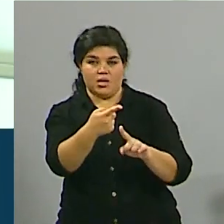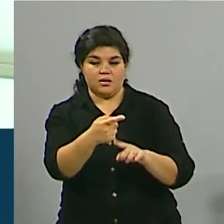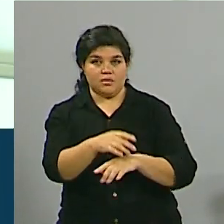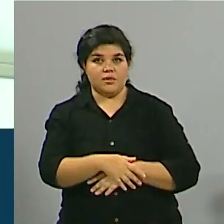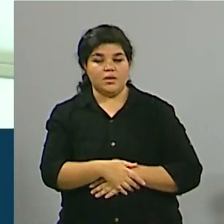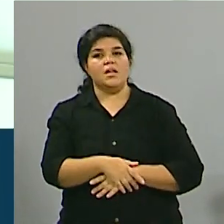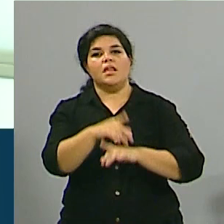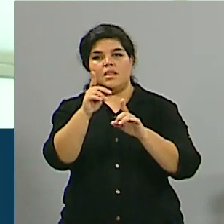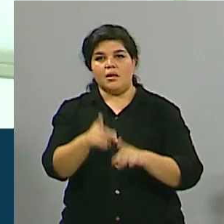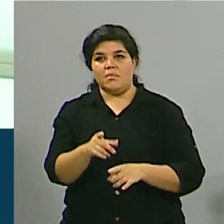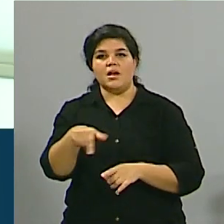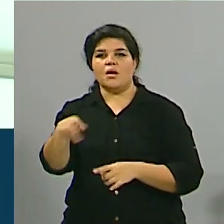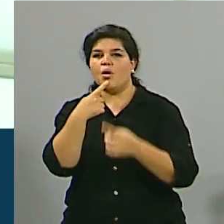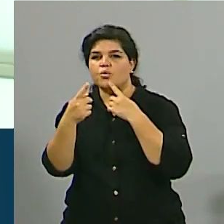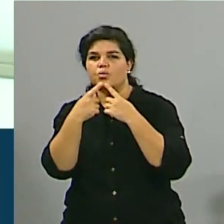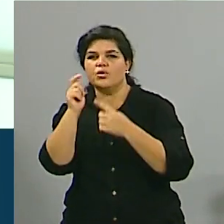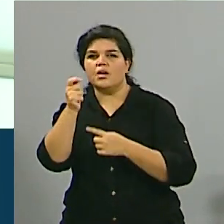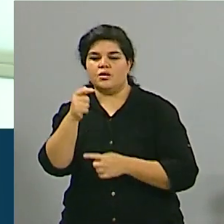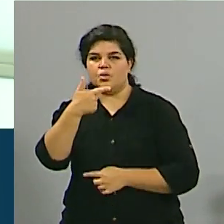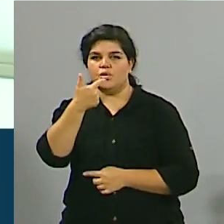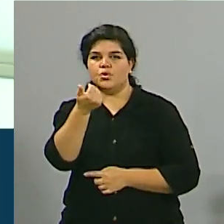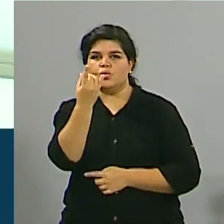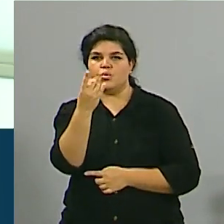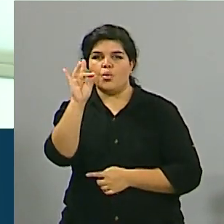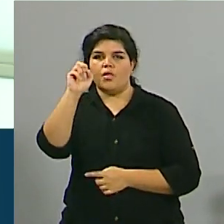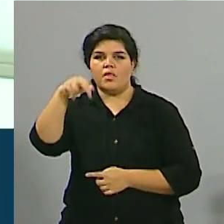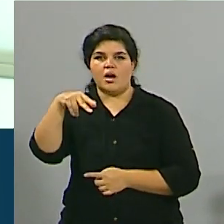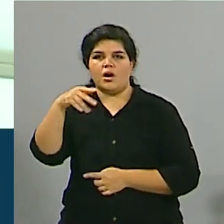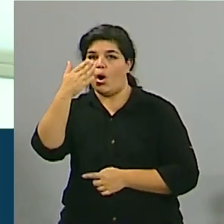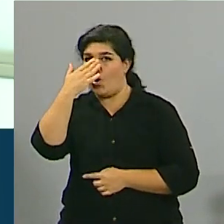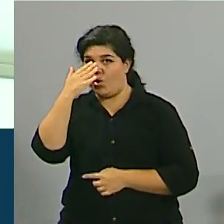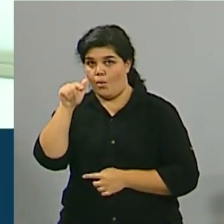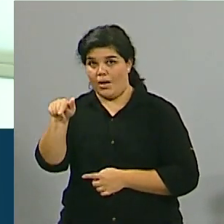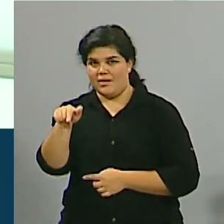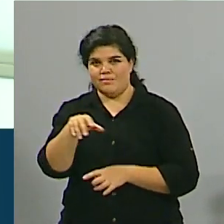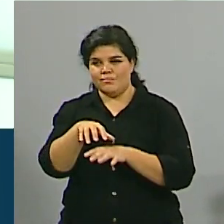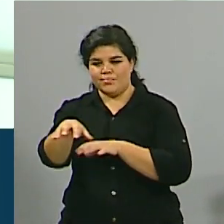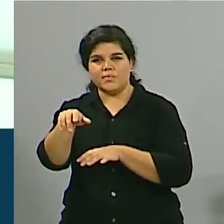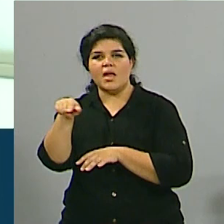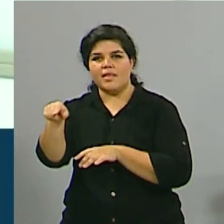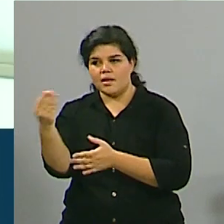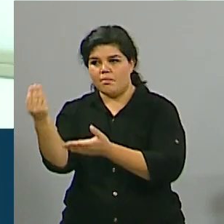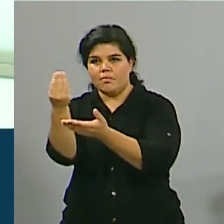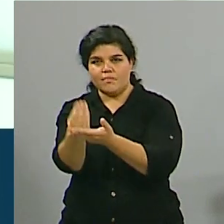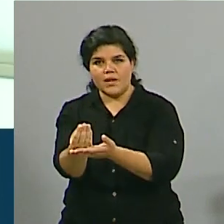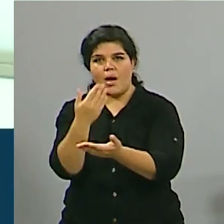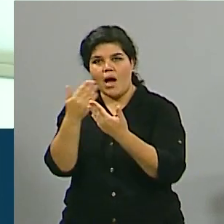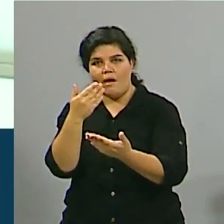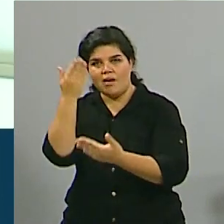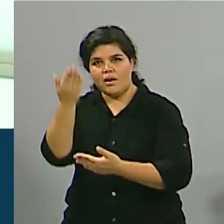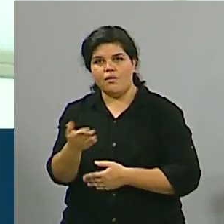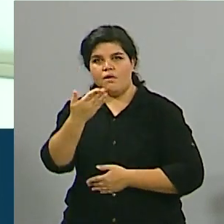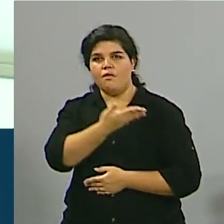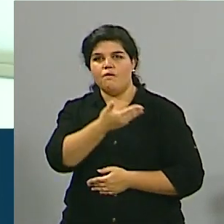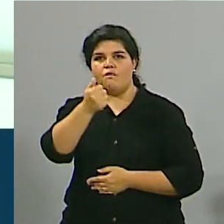la consultora Suban Córdoba, y vamos a hablar con alguien justamente de esta consultora que tenemos ahí del otro lado. A Facundo